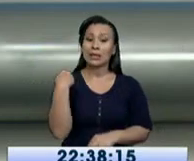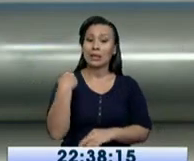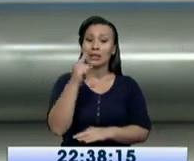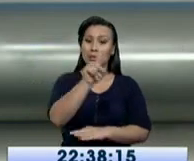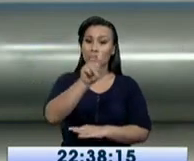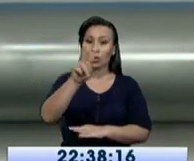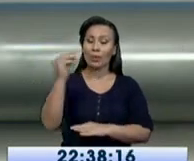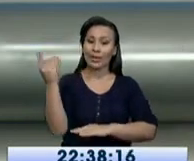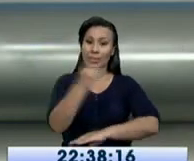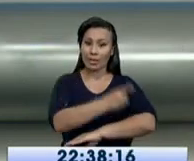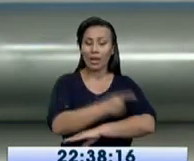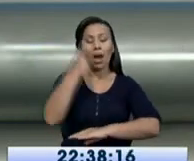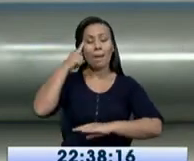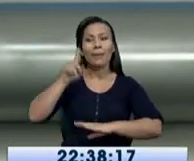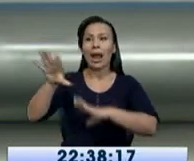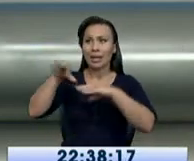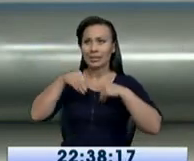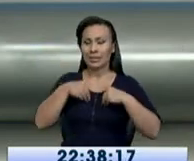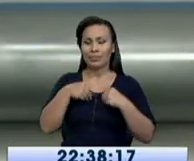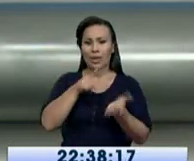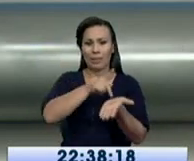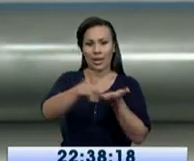para acogerse al beneficio.